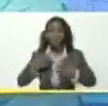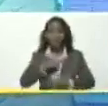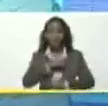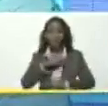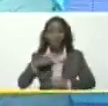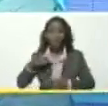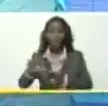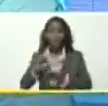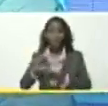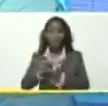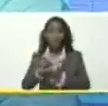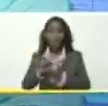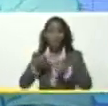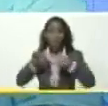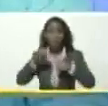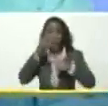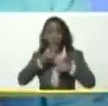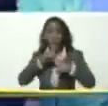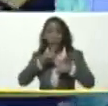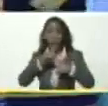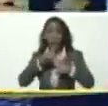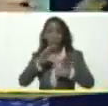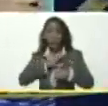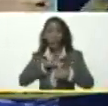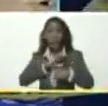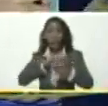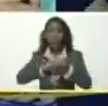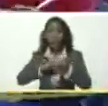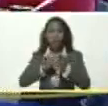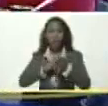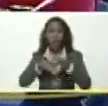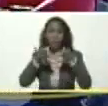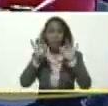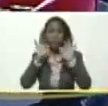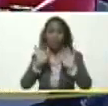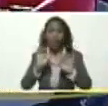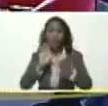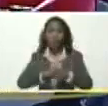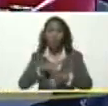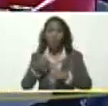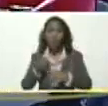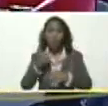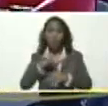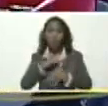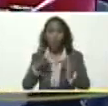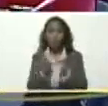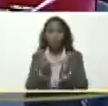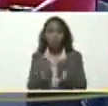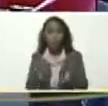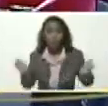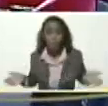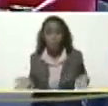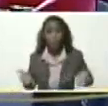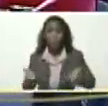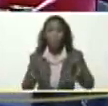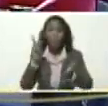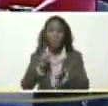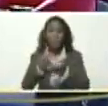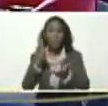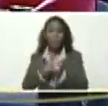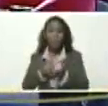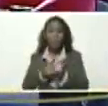en la Librería Mediática este año ha tenido un significado especial, porque hemos animado a muchas personas a participar, y